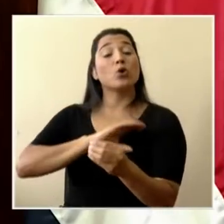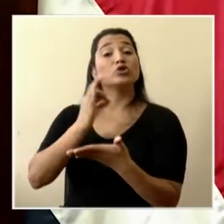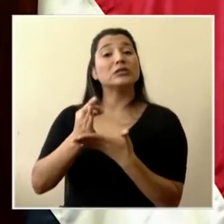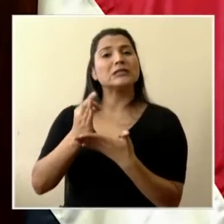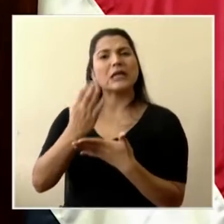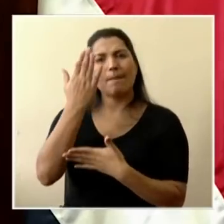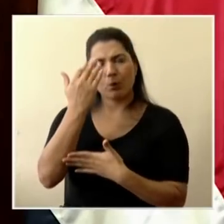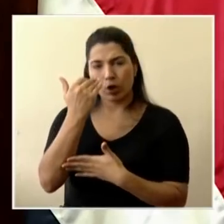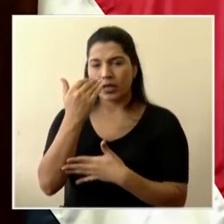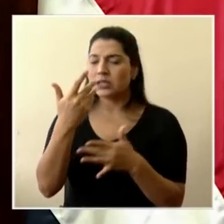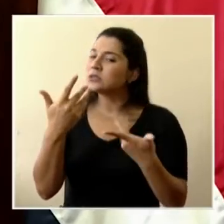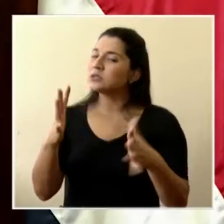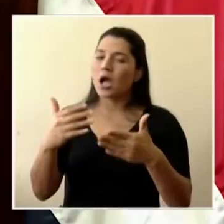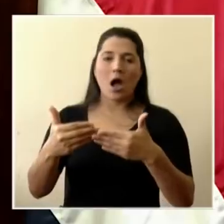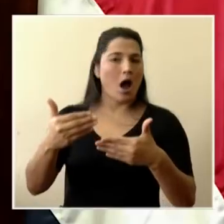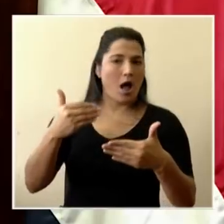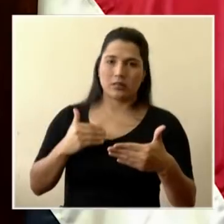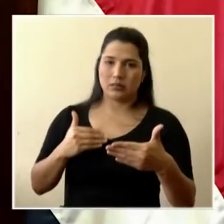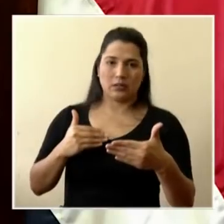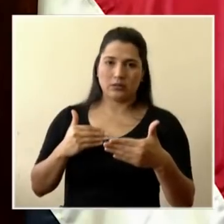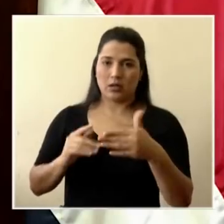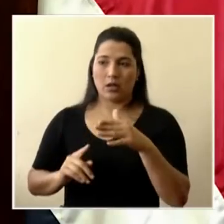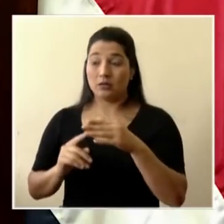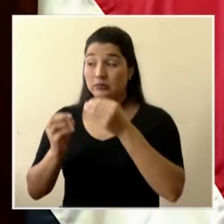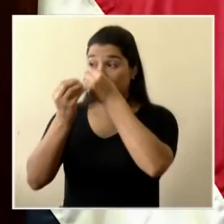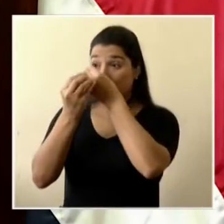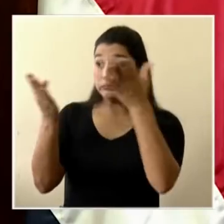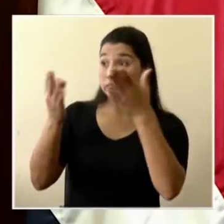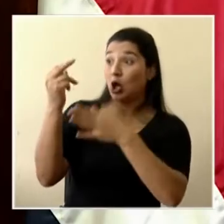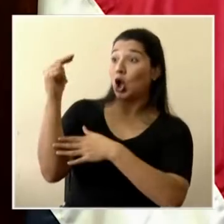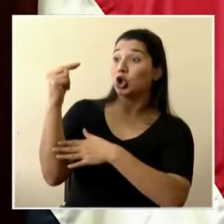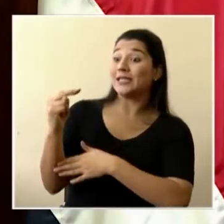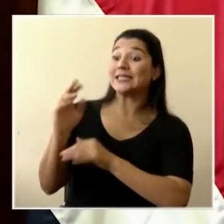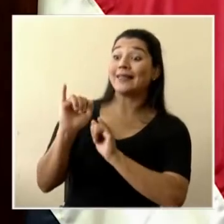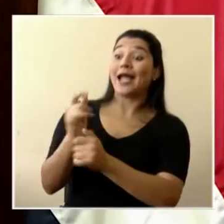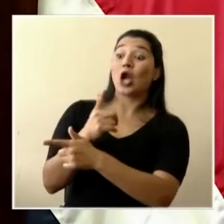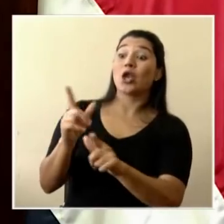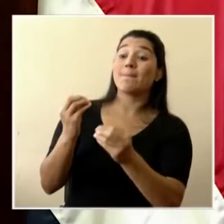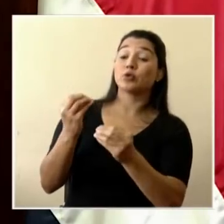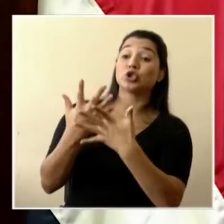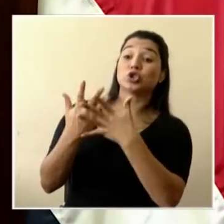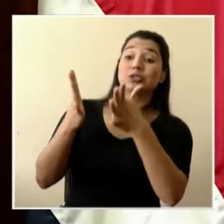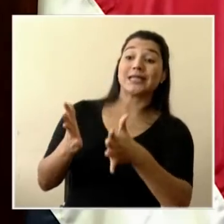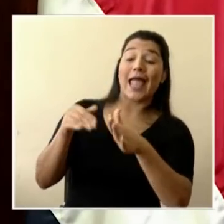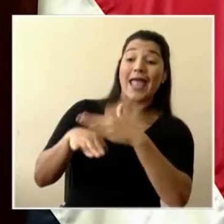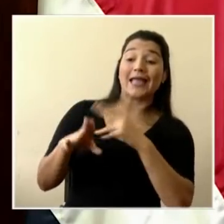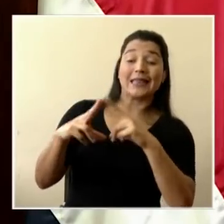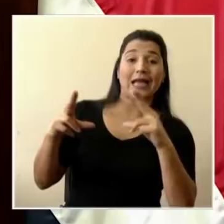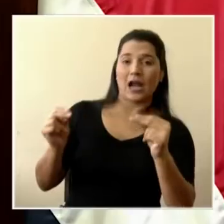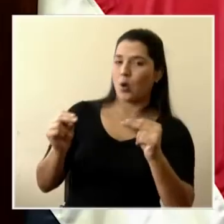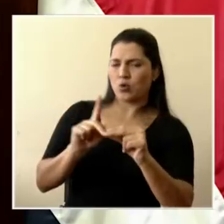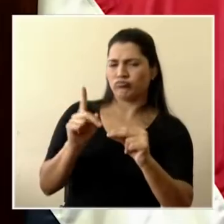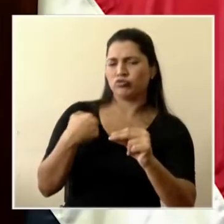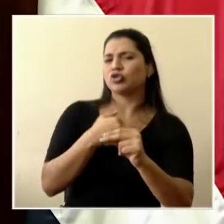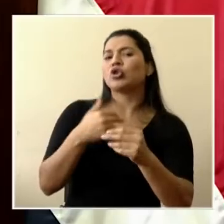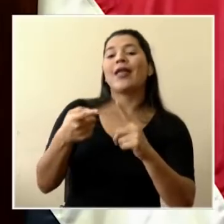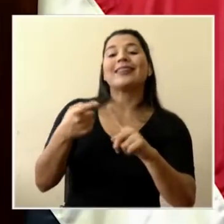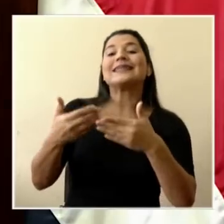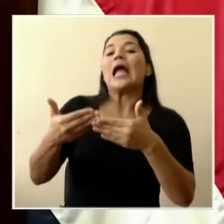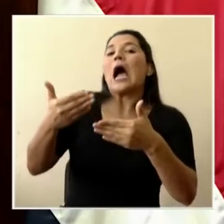surgió antes de que se diera esta noticia de la liberación de reos en el vecino país. Surge como